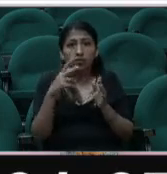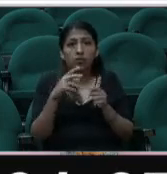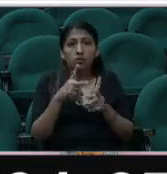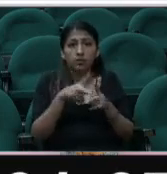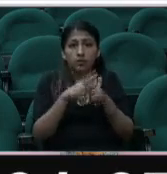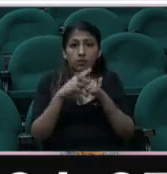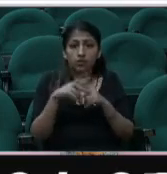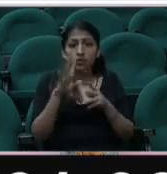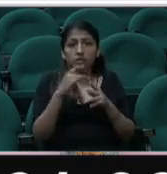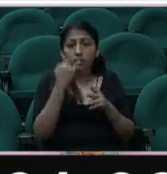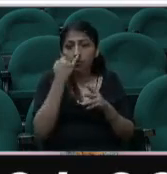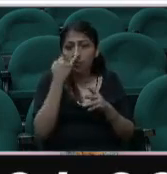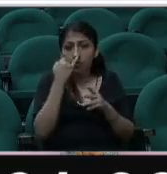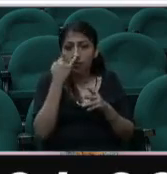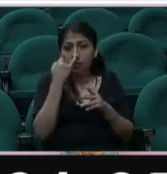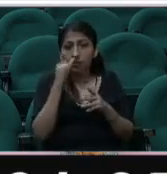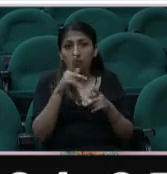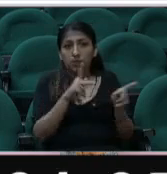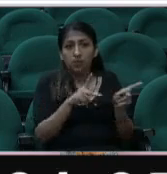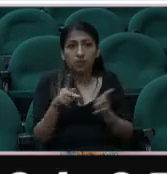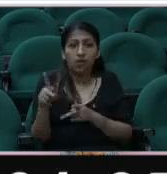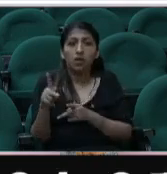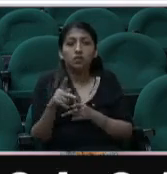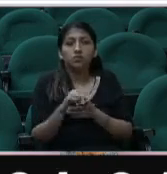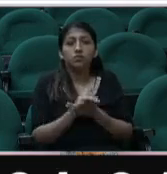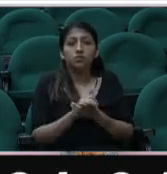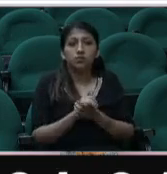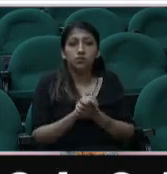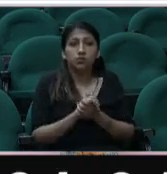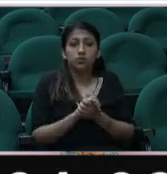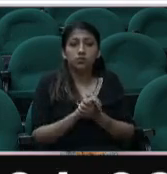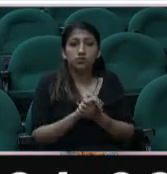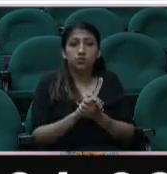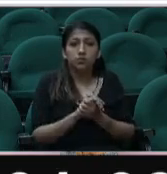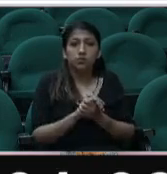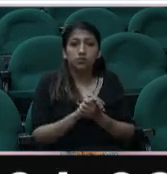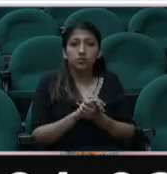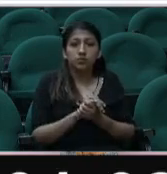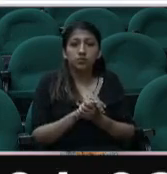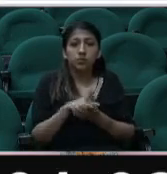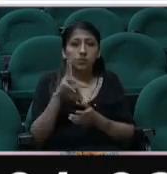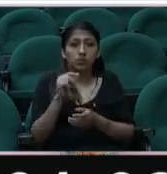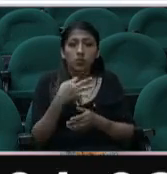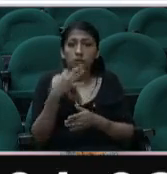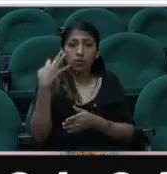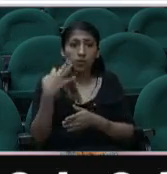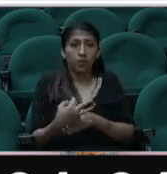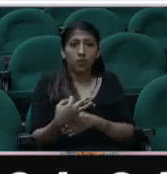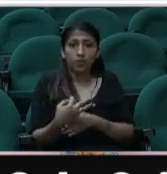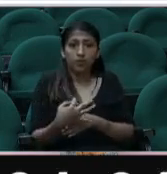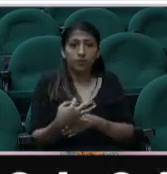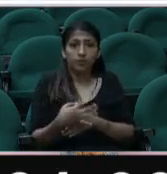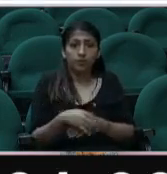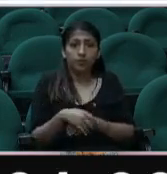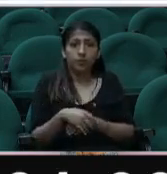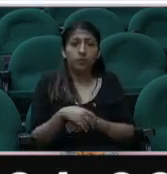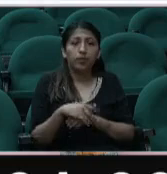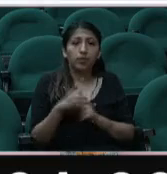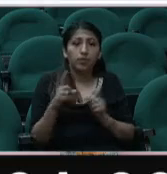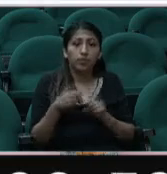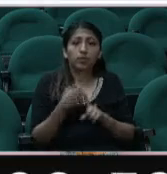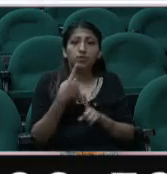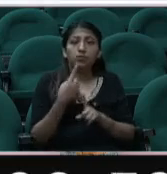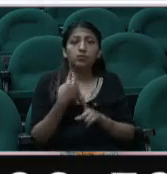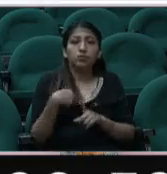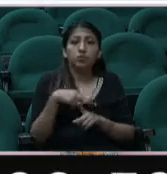preferentes a bajo interés y plazos preferenciales y no se ha cumplido por ello